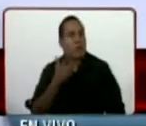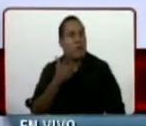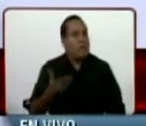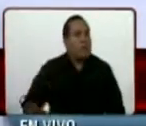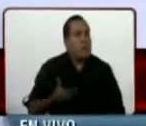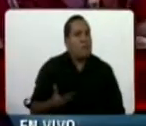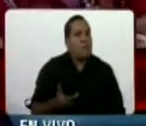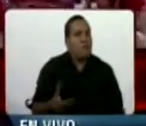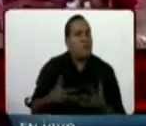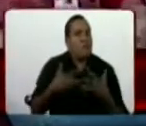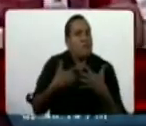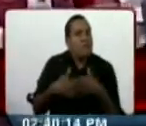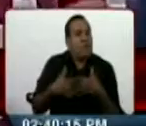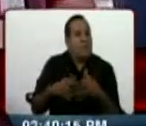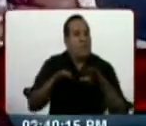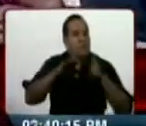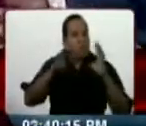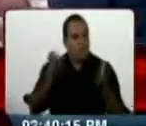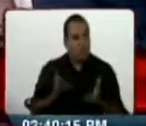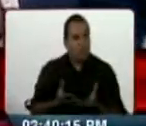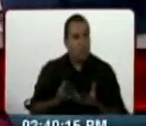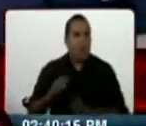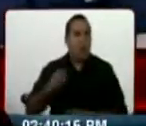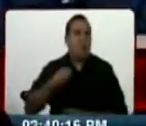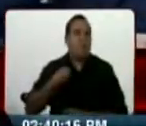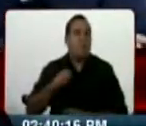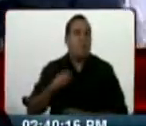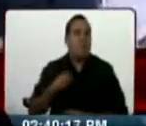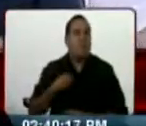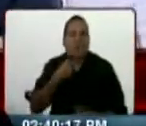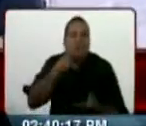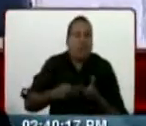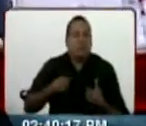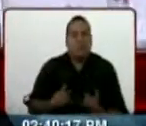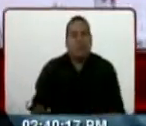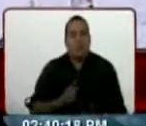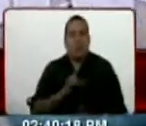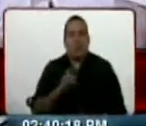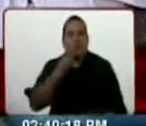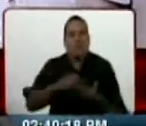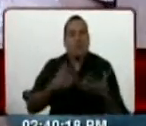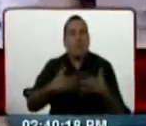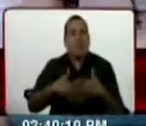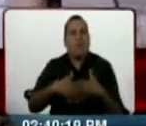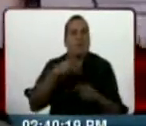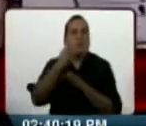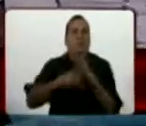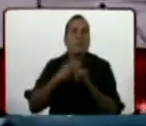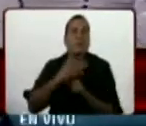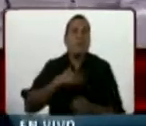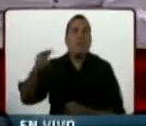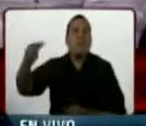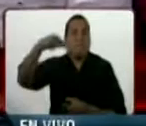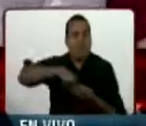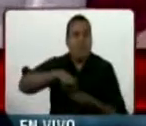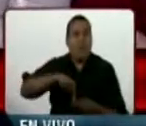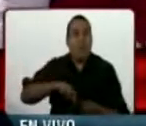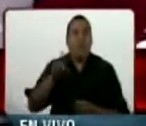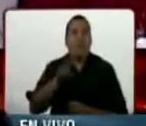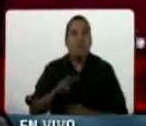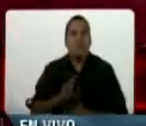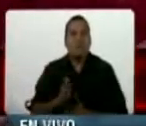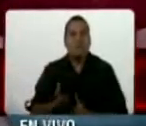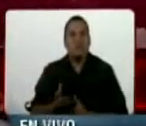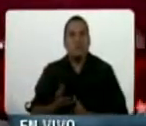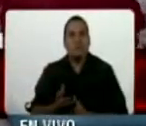empresas mundiales que me mandan a decir, no voy a decir el nombre ahorita, que quieren venir a Venezuela ahora,